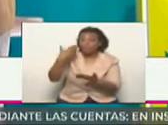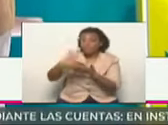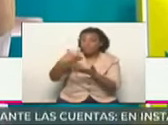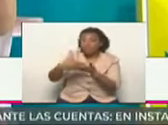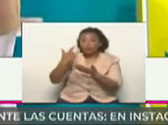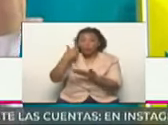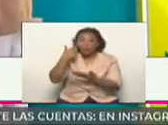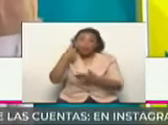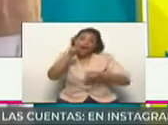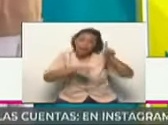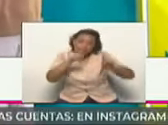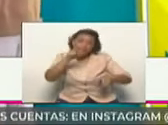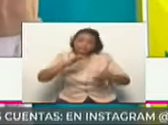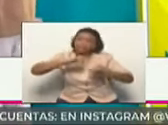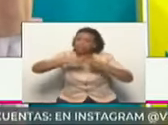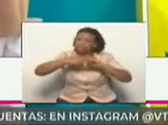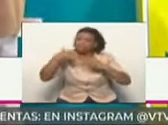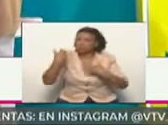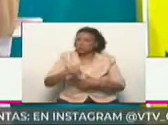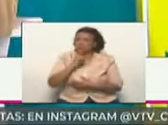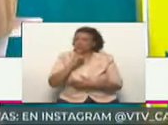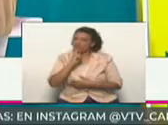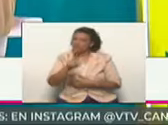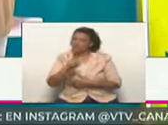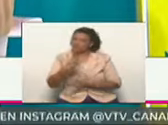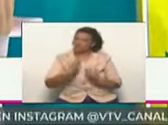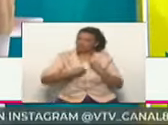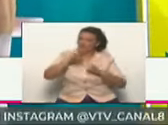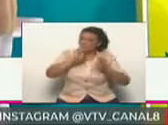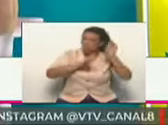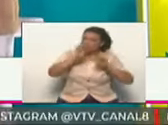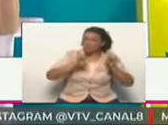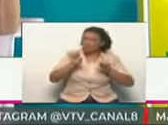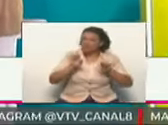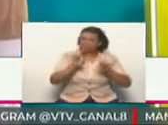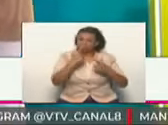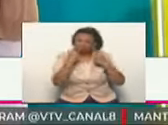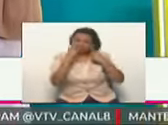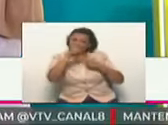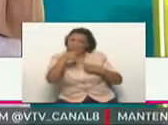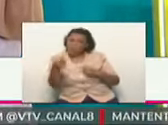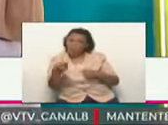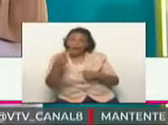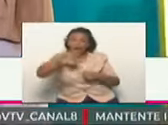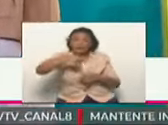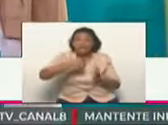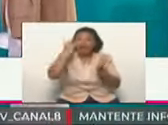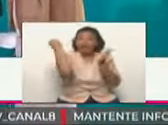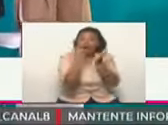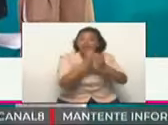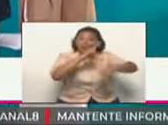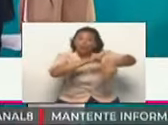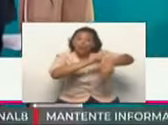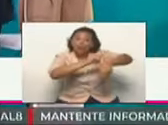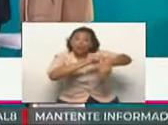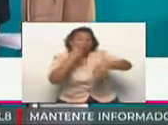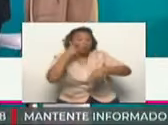a veces es cuestionado por los dietistas, pero el doctor Baiter la